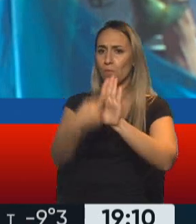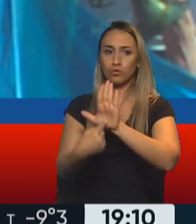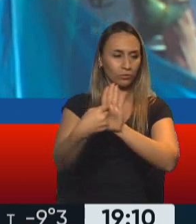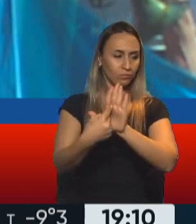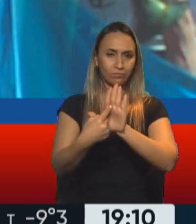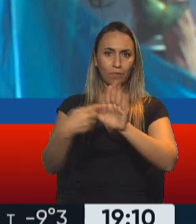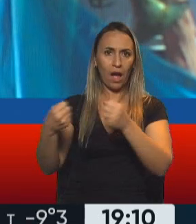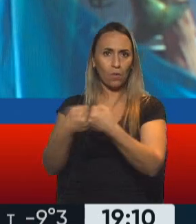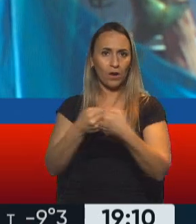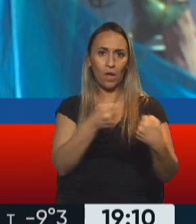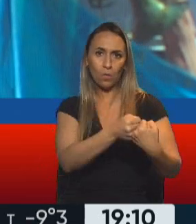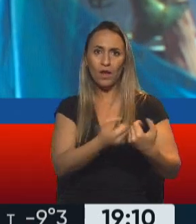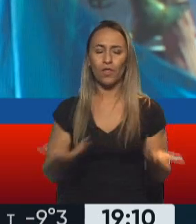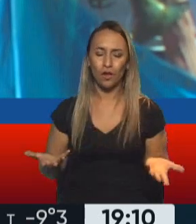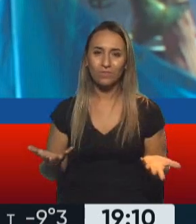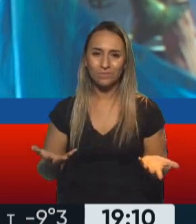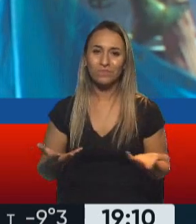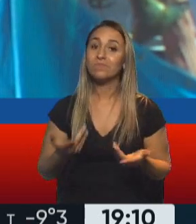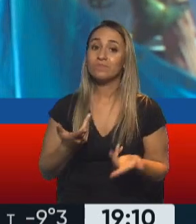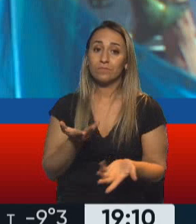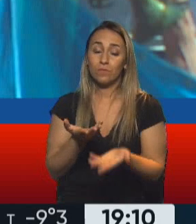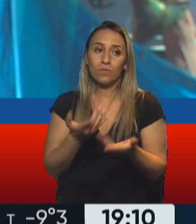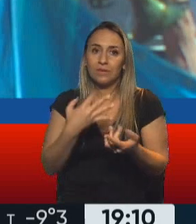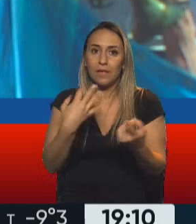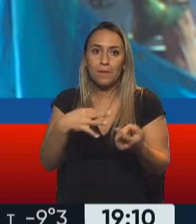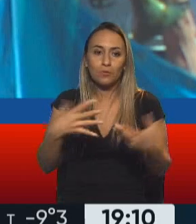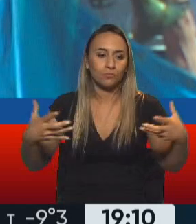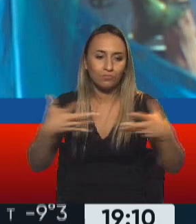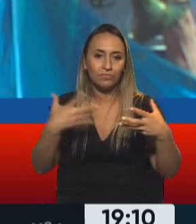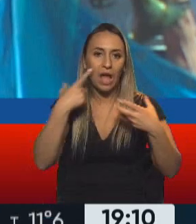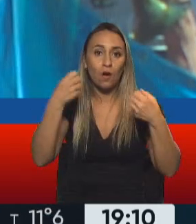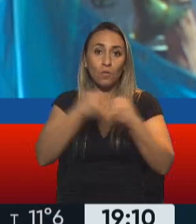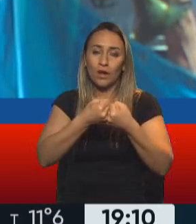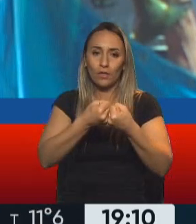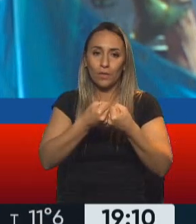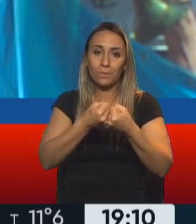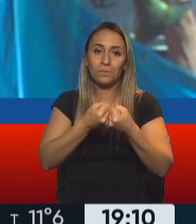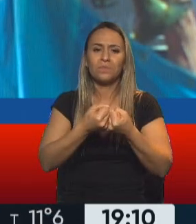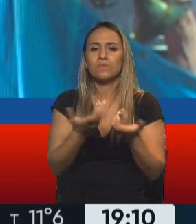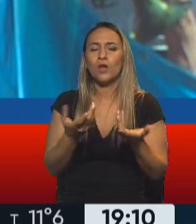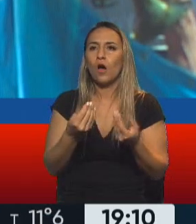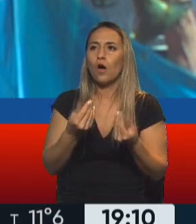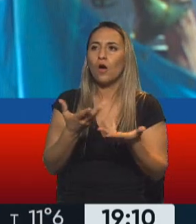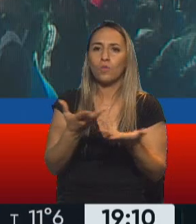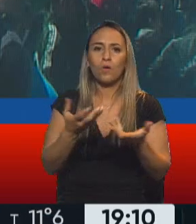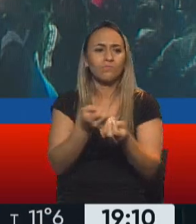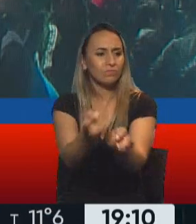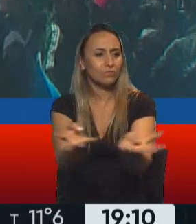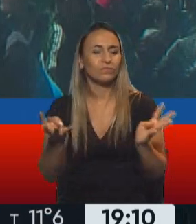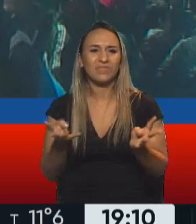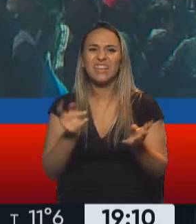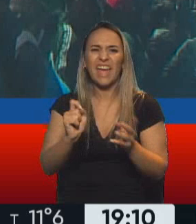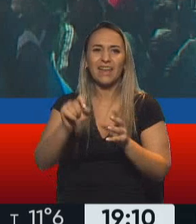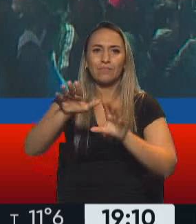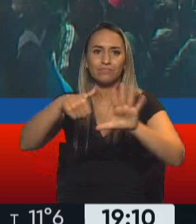necesidad de llamar al consenso, de empezar a encontrar acuerdos. ¿Qué tan amplio tiene que ser ese llamado al consenso o esa mesa, Nico? Fíjate cómo recién